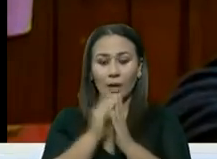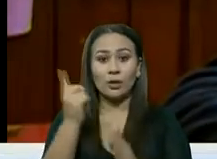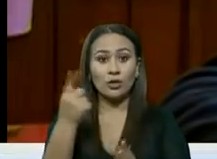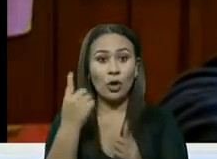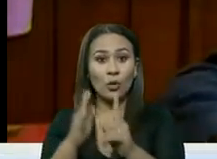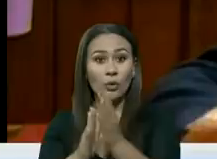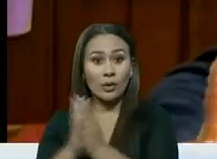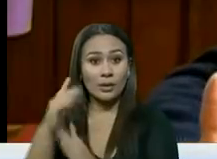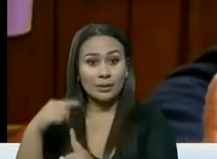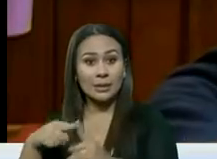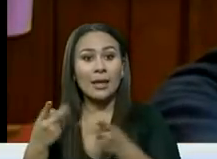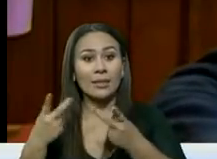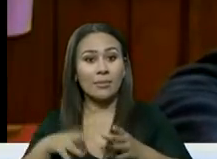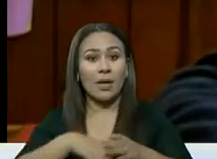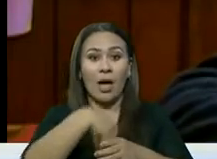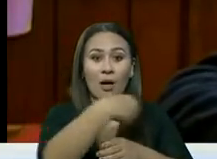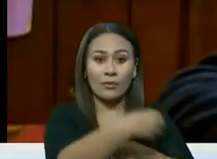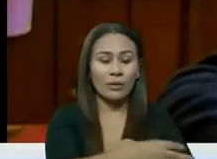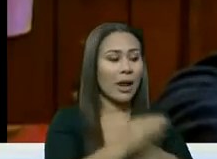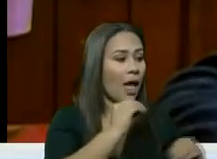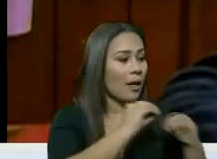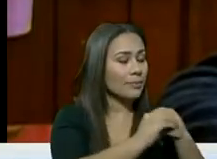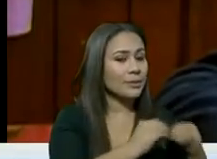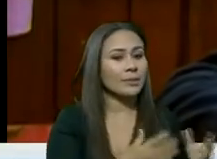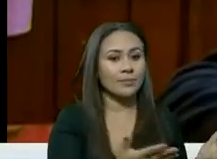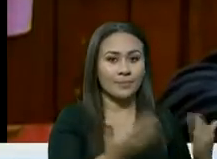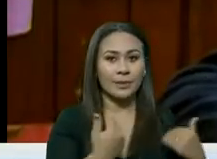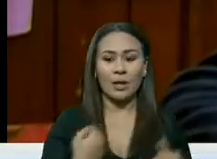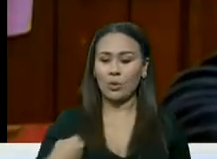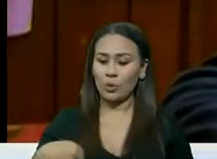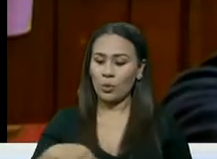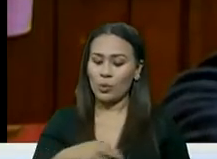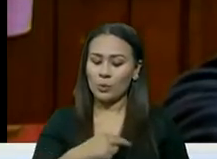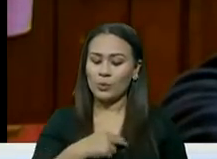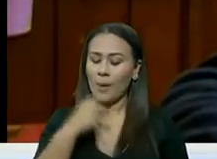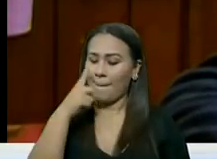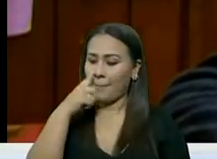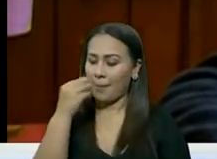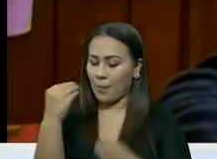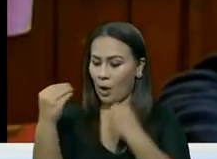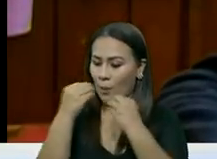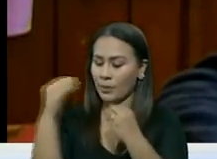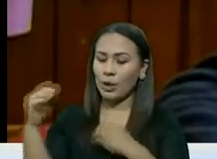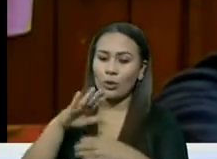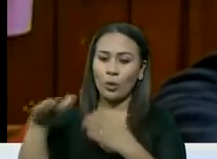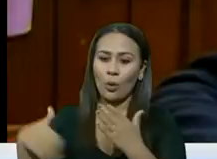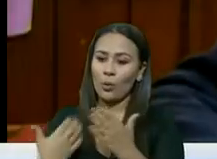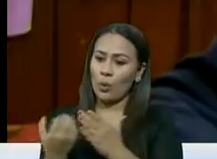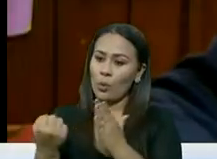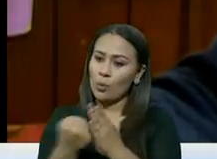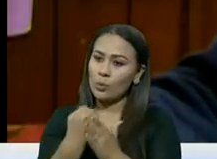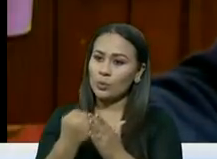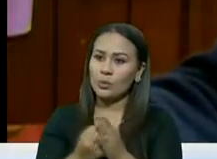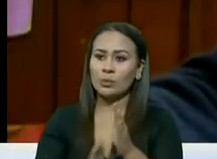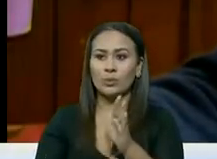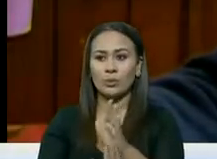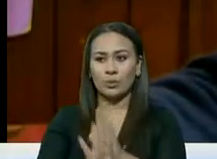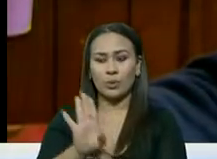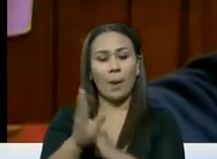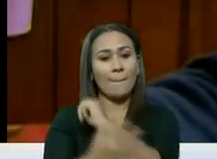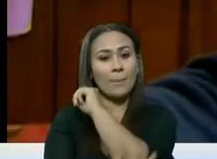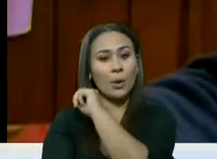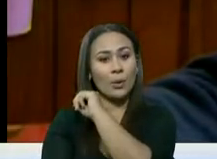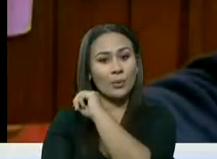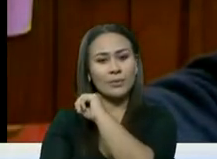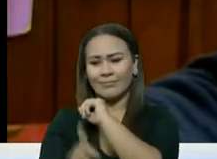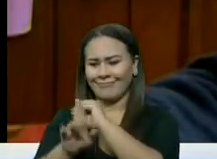iglesia, sino afuera también. O sea, este nosotros, este pan nuestro, esta lucha para salir juntos de la pobreza. Esto es lo